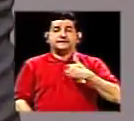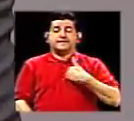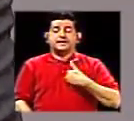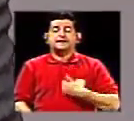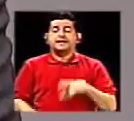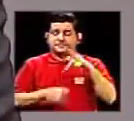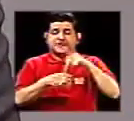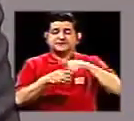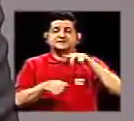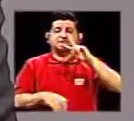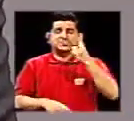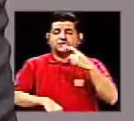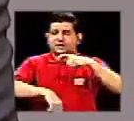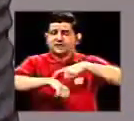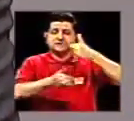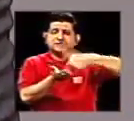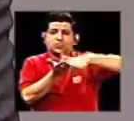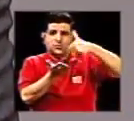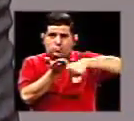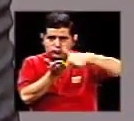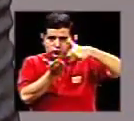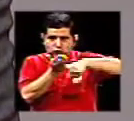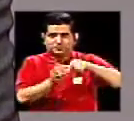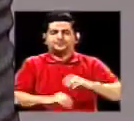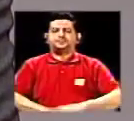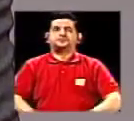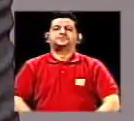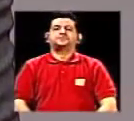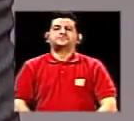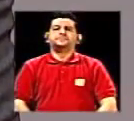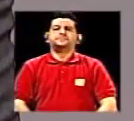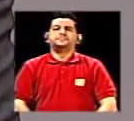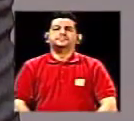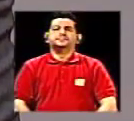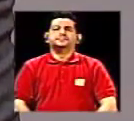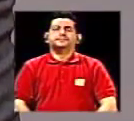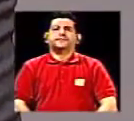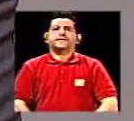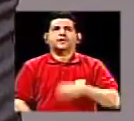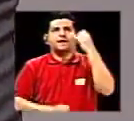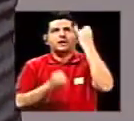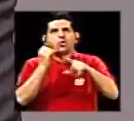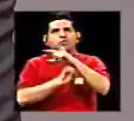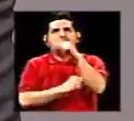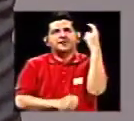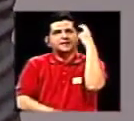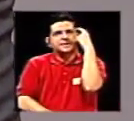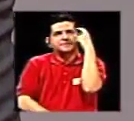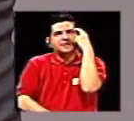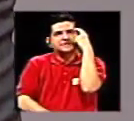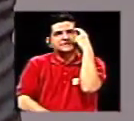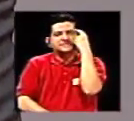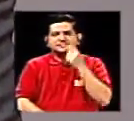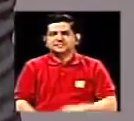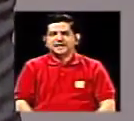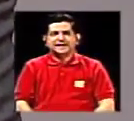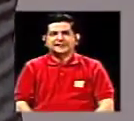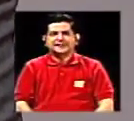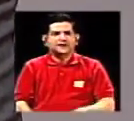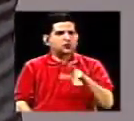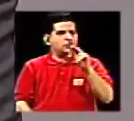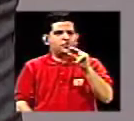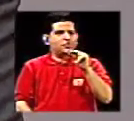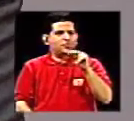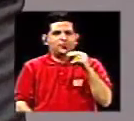la segunda, a la segunda fase. La última semana pensamos que no íbamos a entrar a la segunda fase, sino que